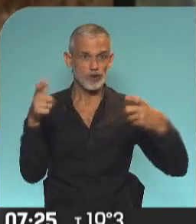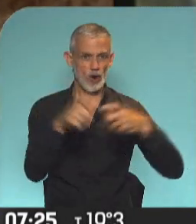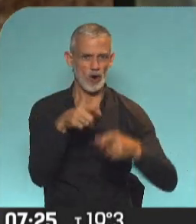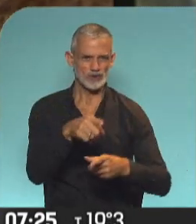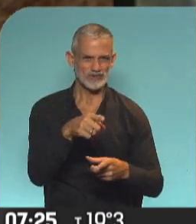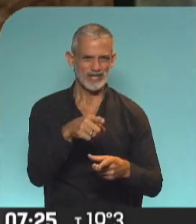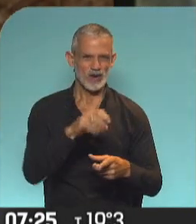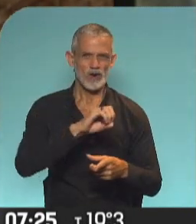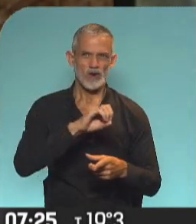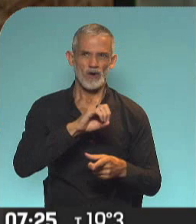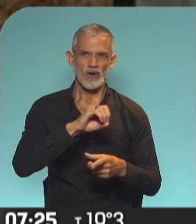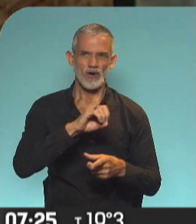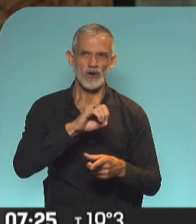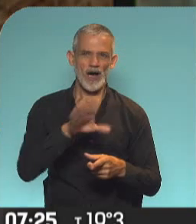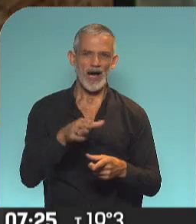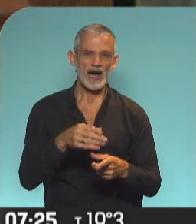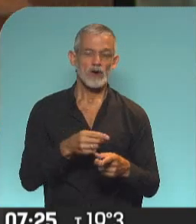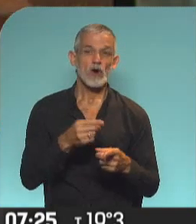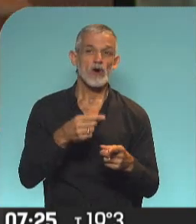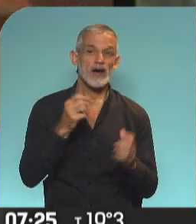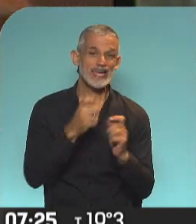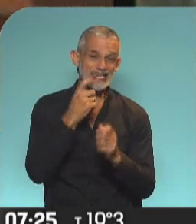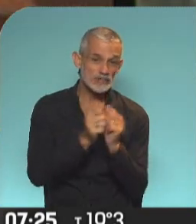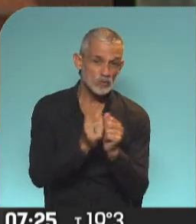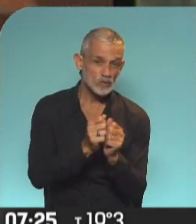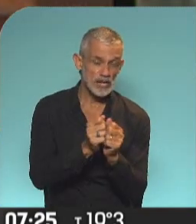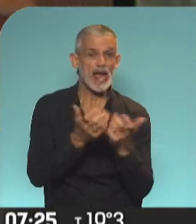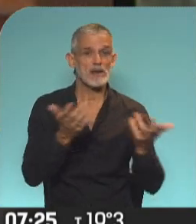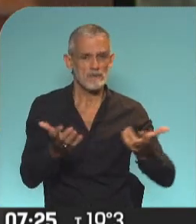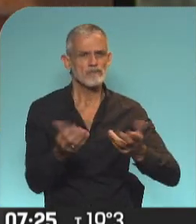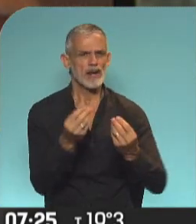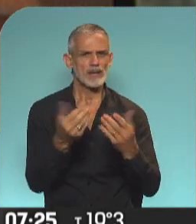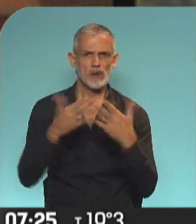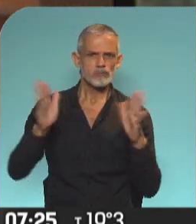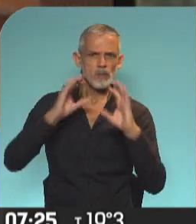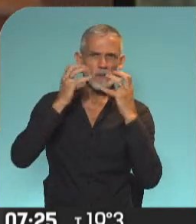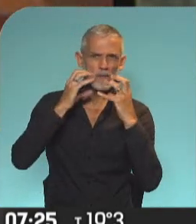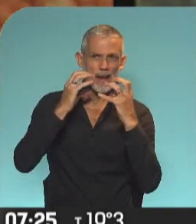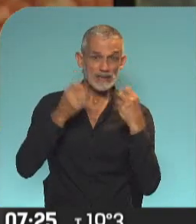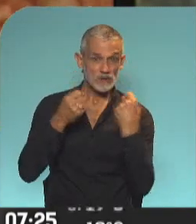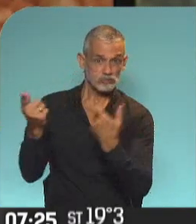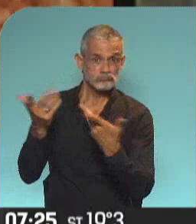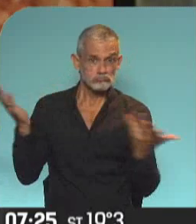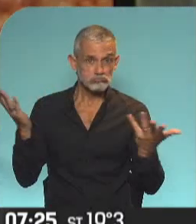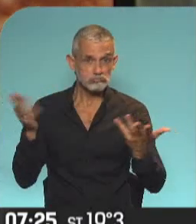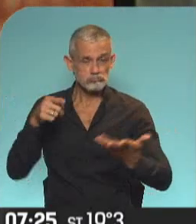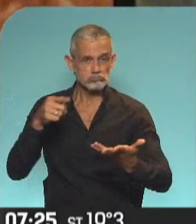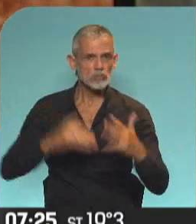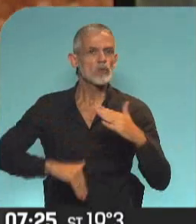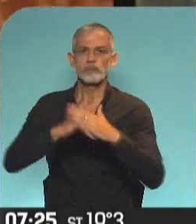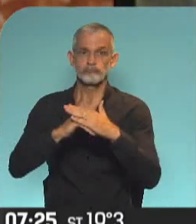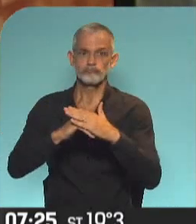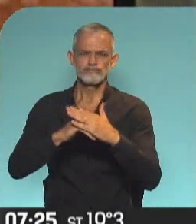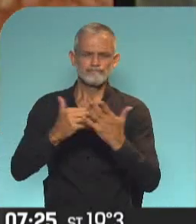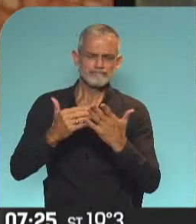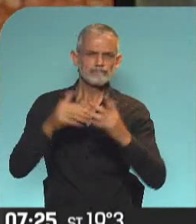lo que se decidió inicialmente era reabrir las exportaciones de maíz, pero con un cupo. Dicho esto, estaba el signo de